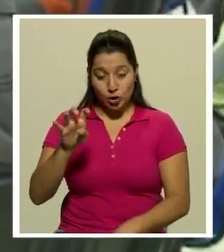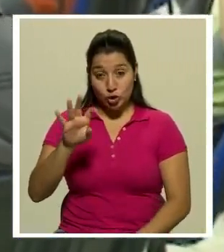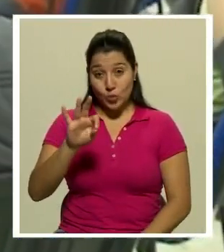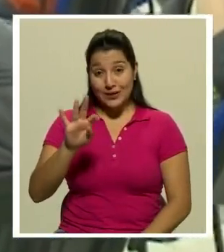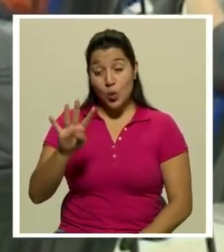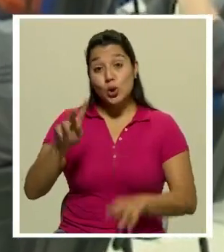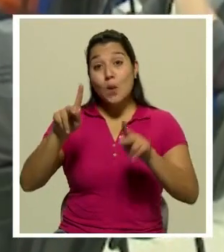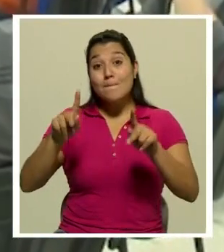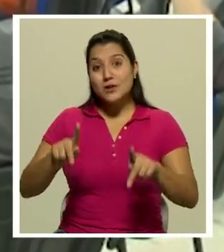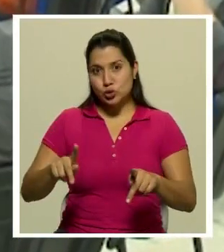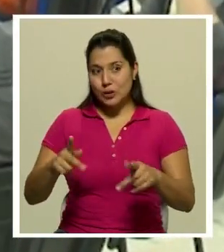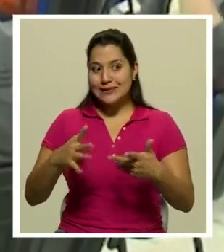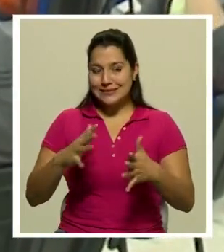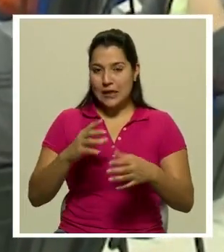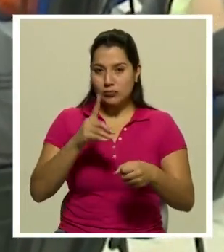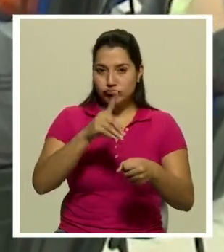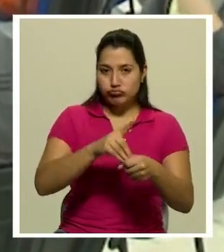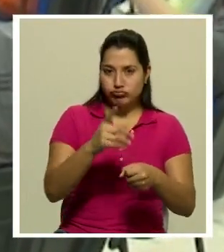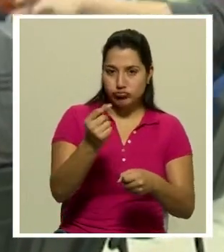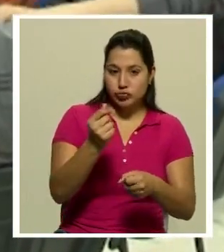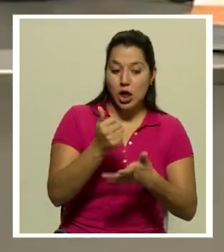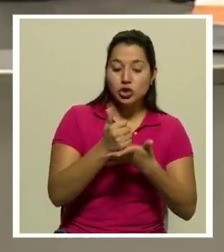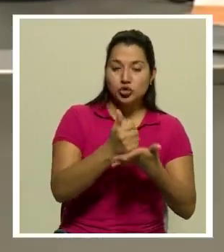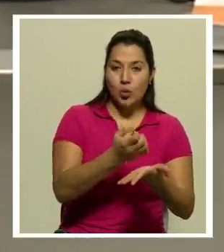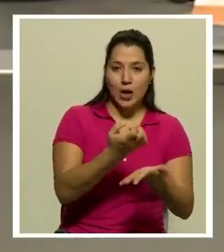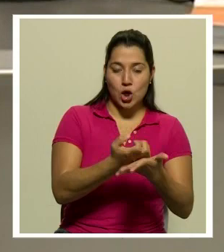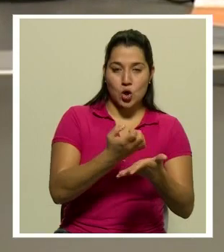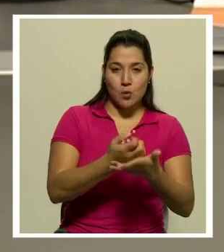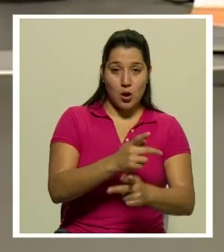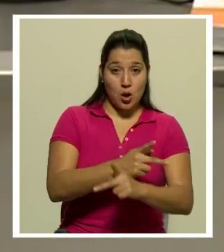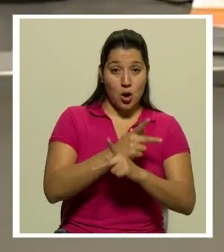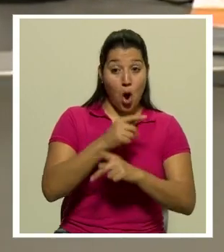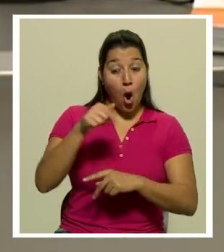188.494. Solamente este lunes se realizaron